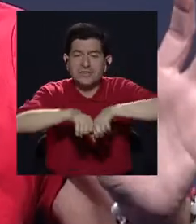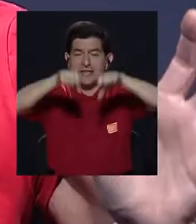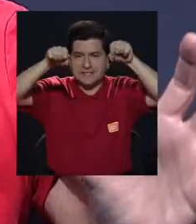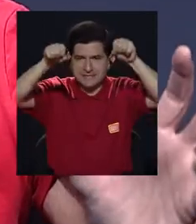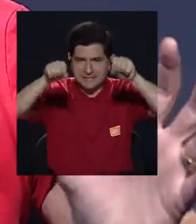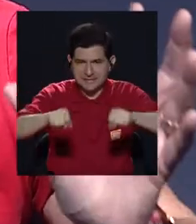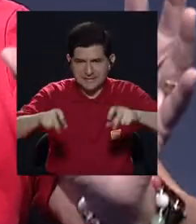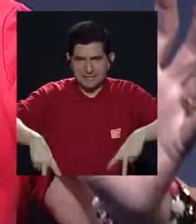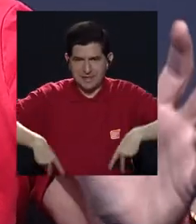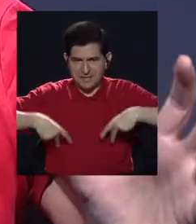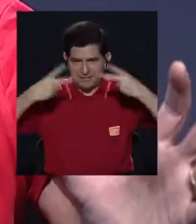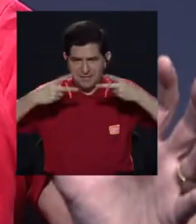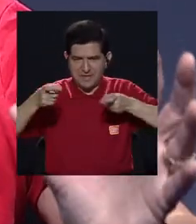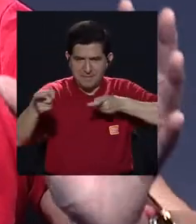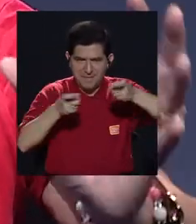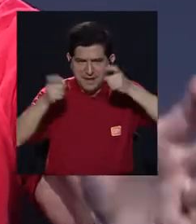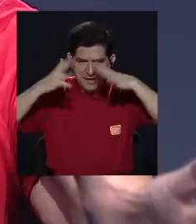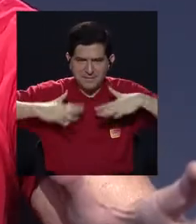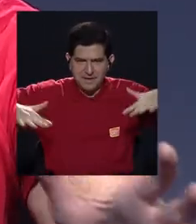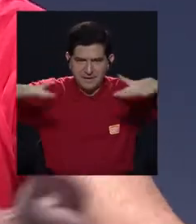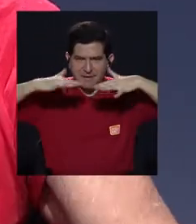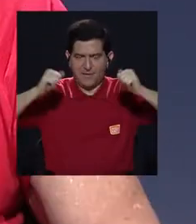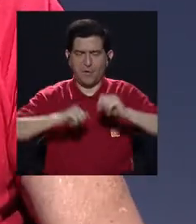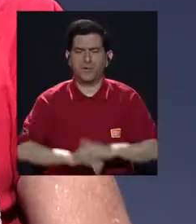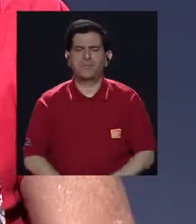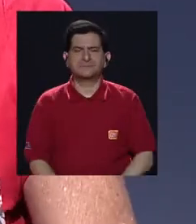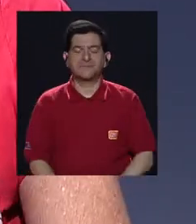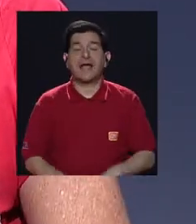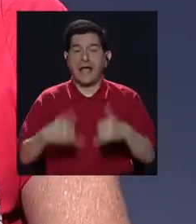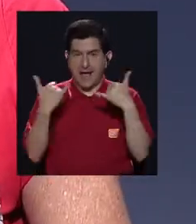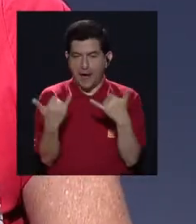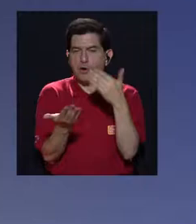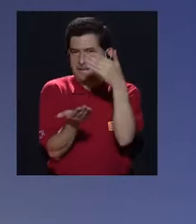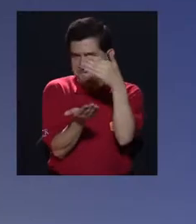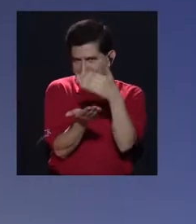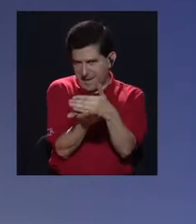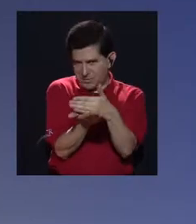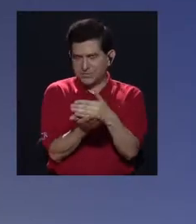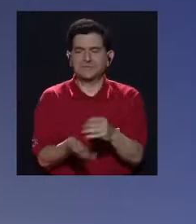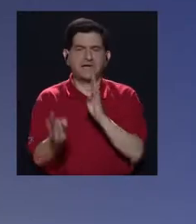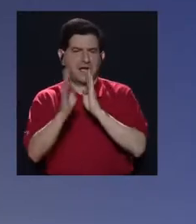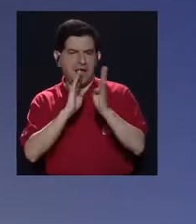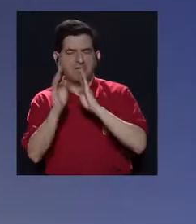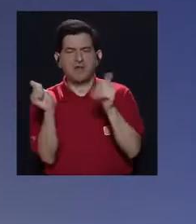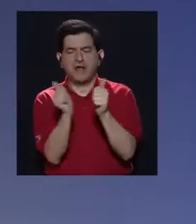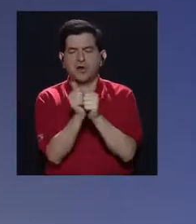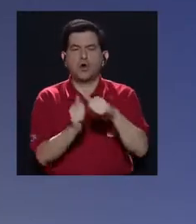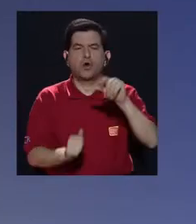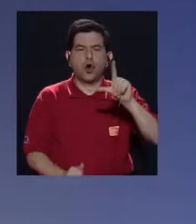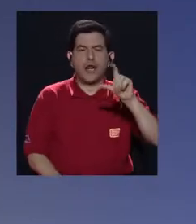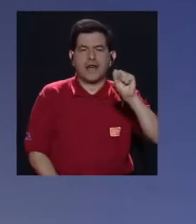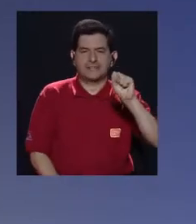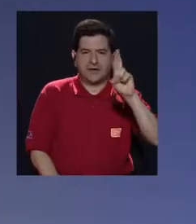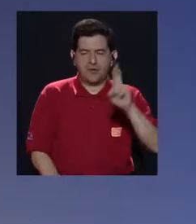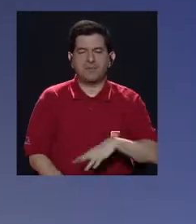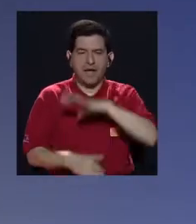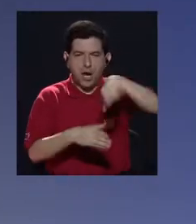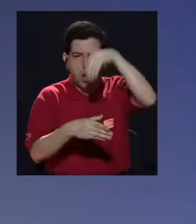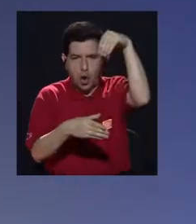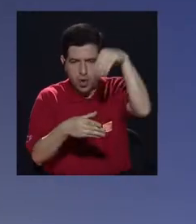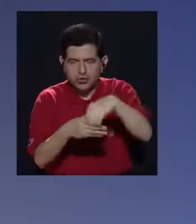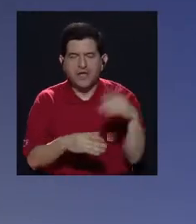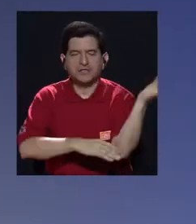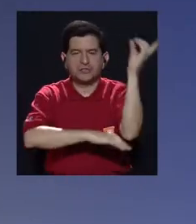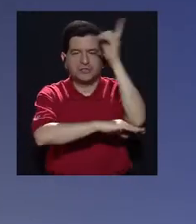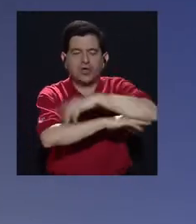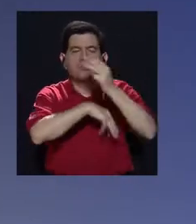integral ecosistémica del manejo ambiental vamos a hacer una pausa estamos conversando con lorena sanromán